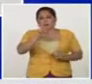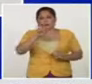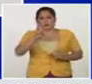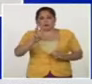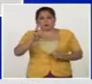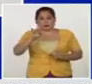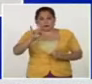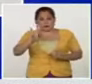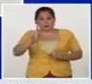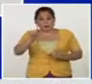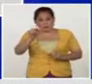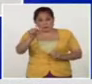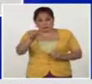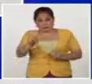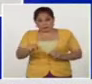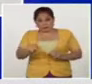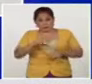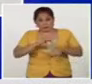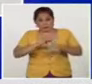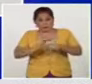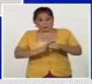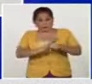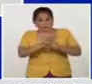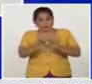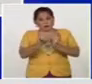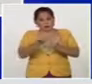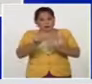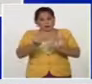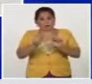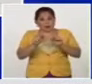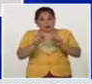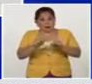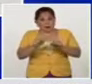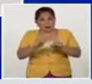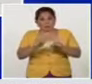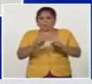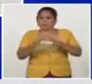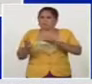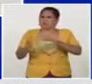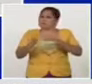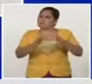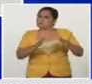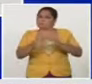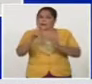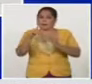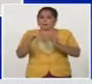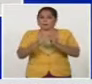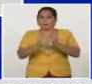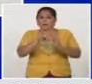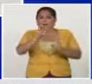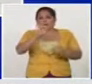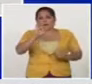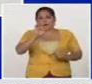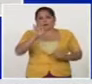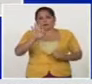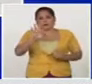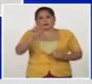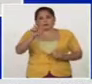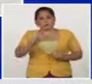12.939 casos confirmados, pues hace un promedio de 1.078